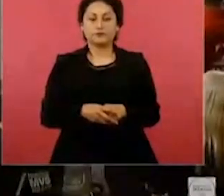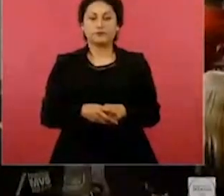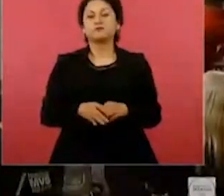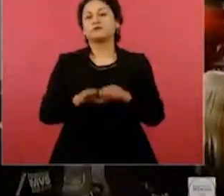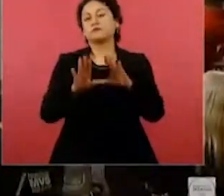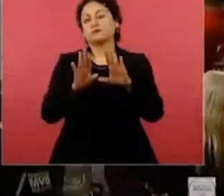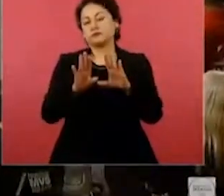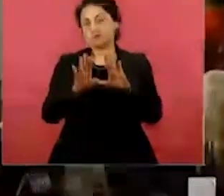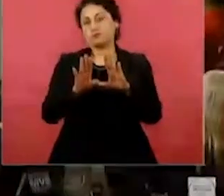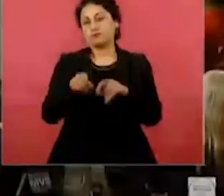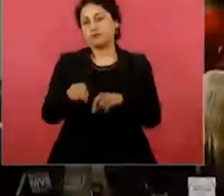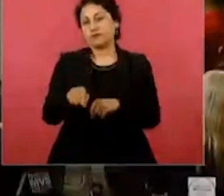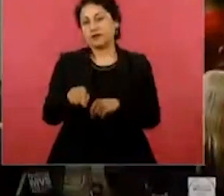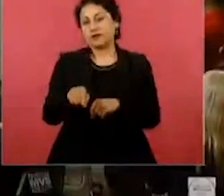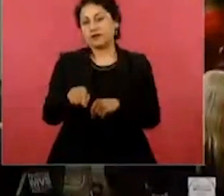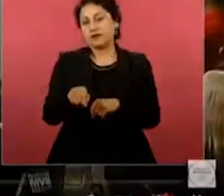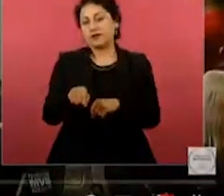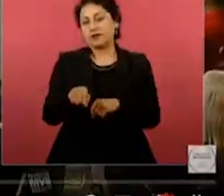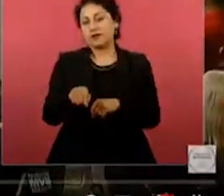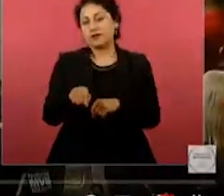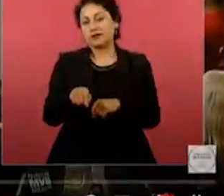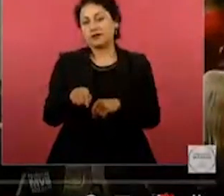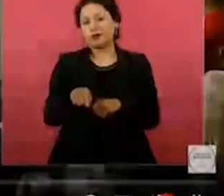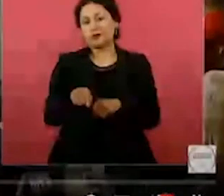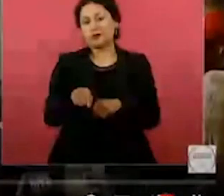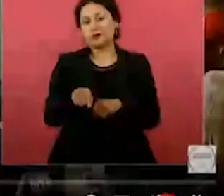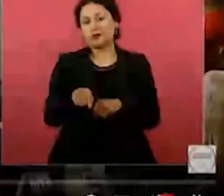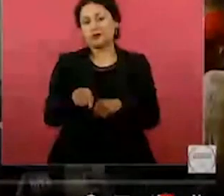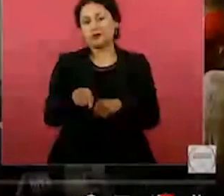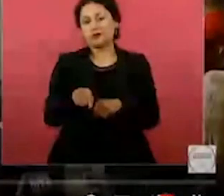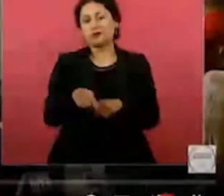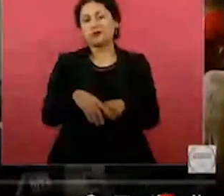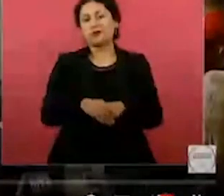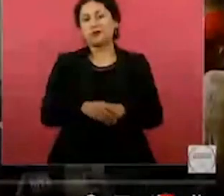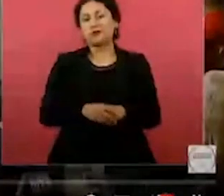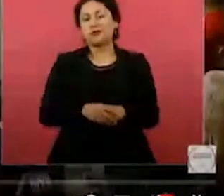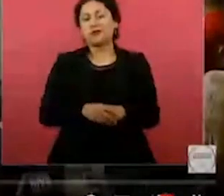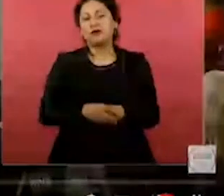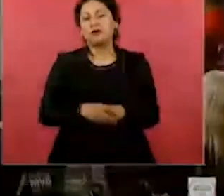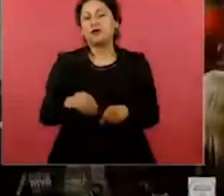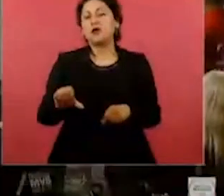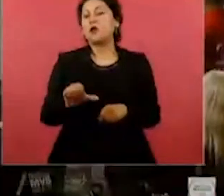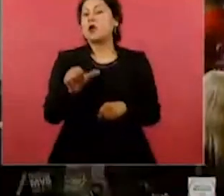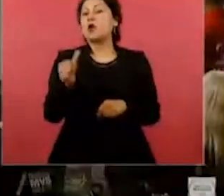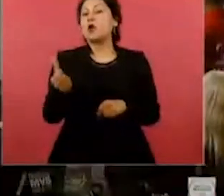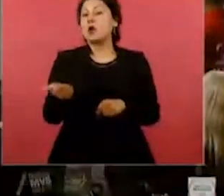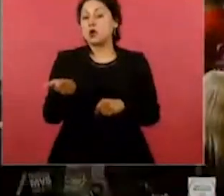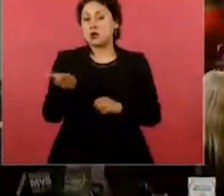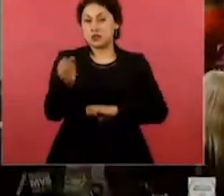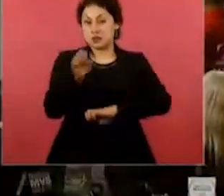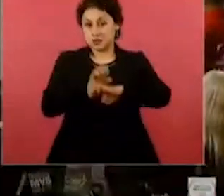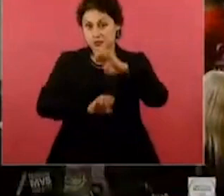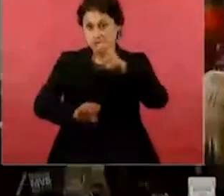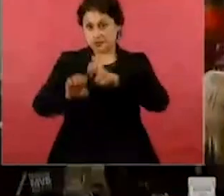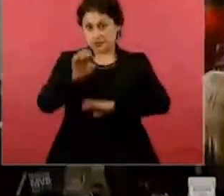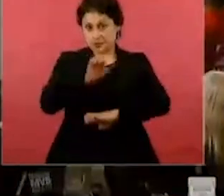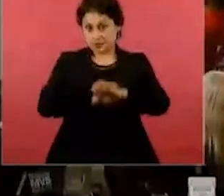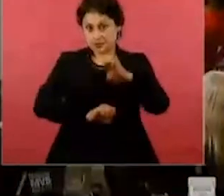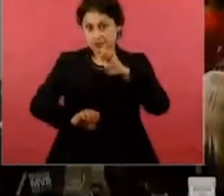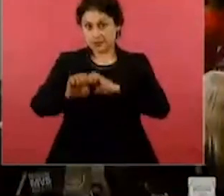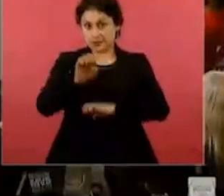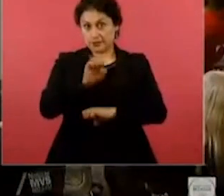esta notificación nos dice el presidente pues eh maximió los contratos que tienen particularmente